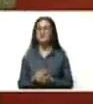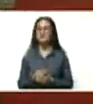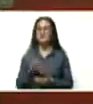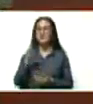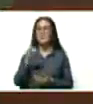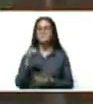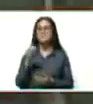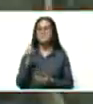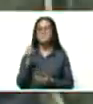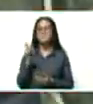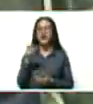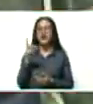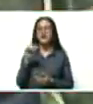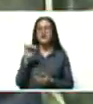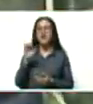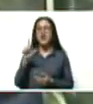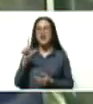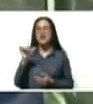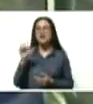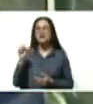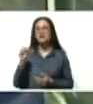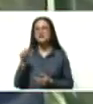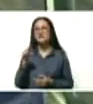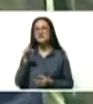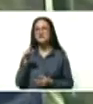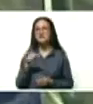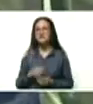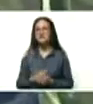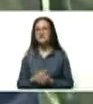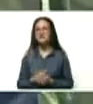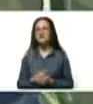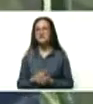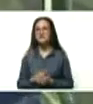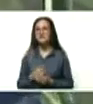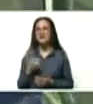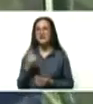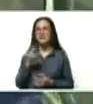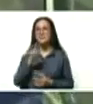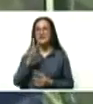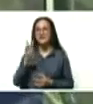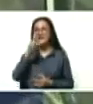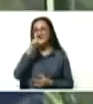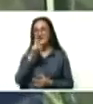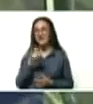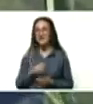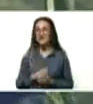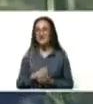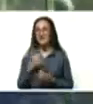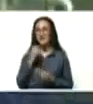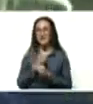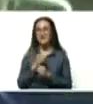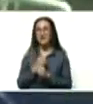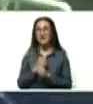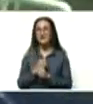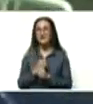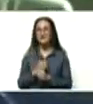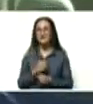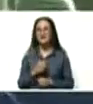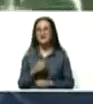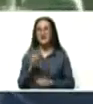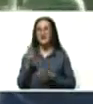Magdielis. Tú tienes 12 años. No, tengo 23. ¿Estás trabajando en el metro desde cuándo? Desde